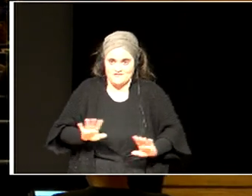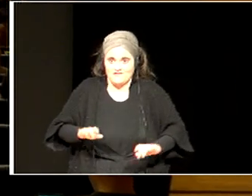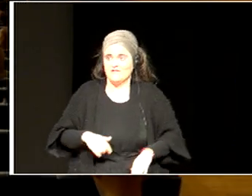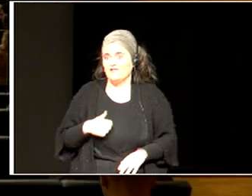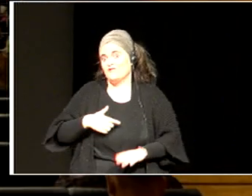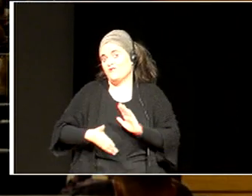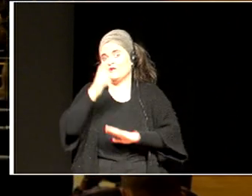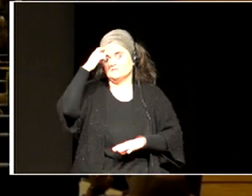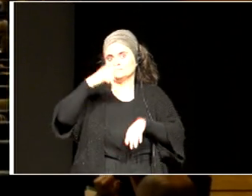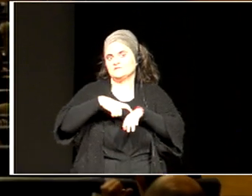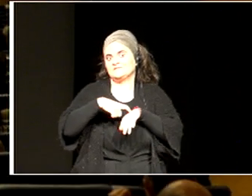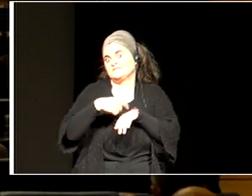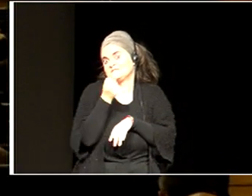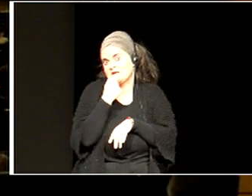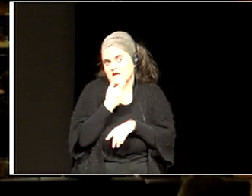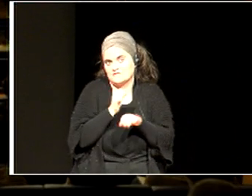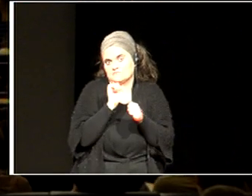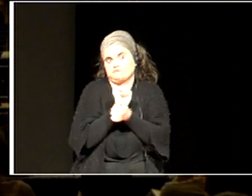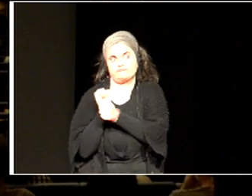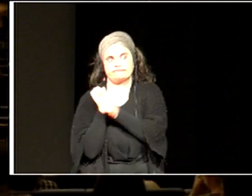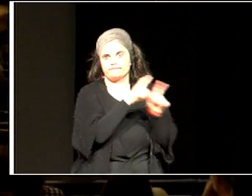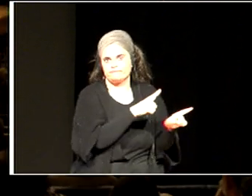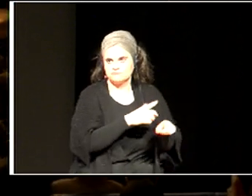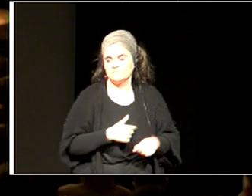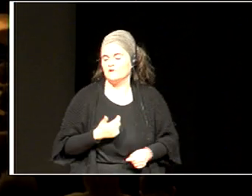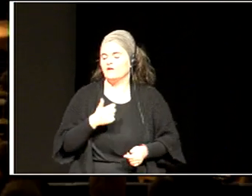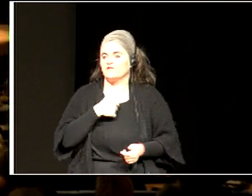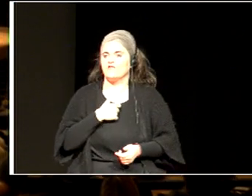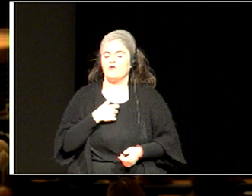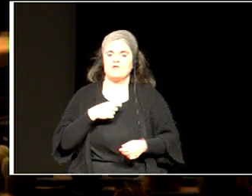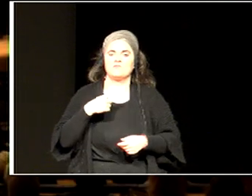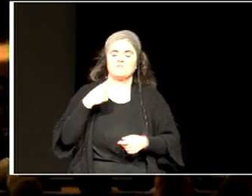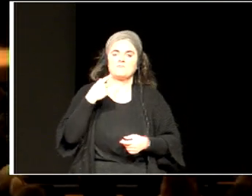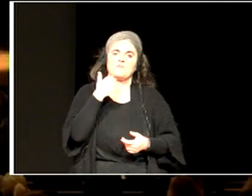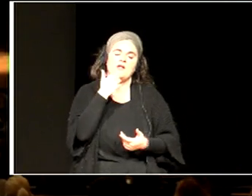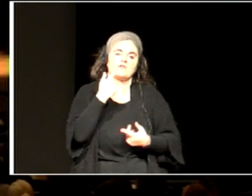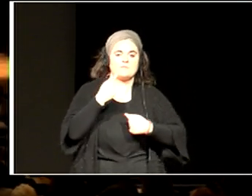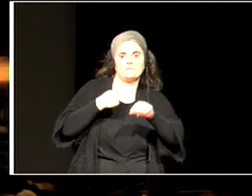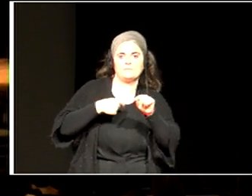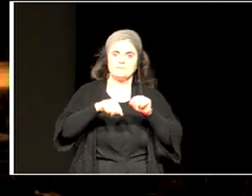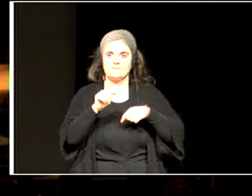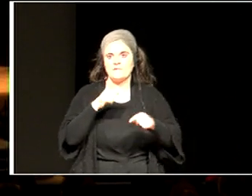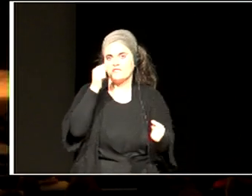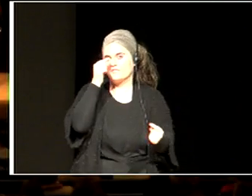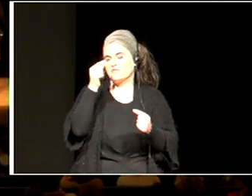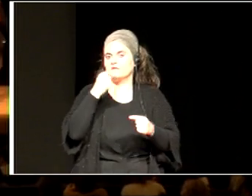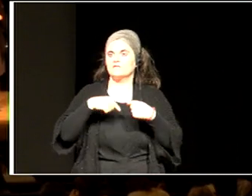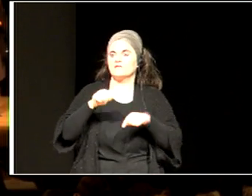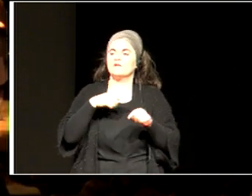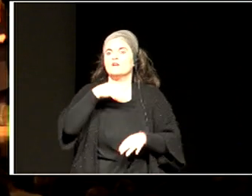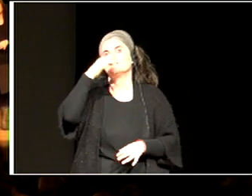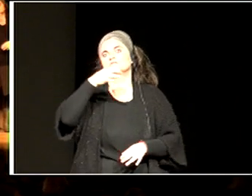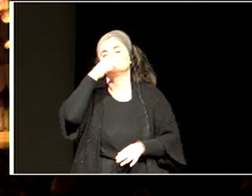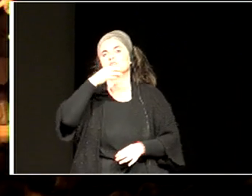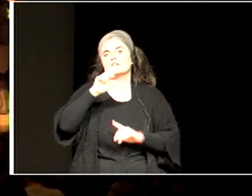psiquiátrico porque vamos entonces yo os traigo pinceladas no me molesta decirlo si después de la charla decís joven fue un